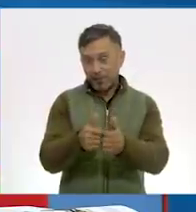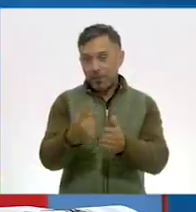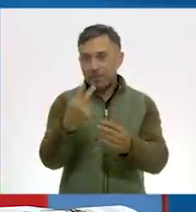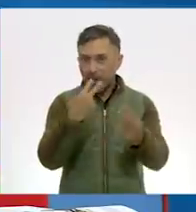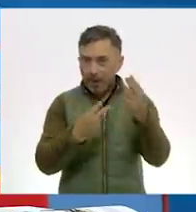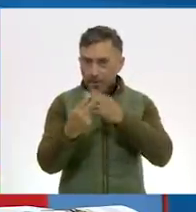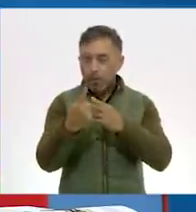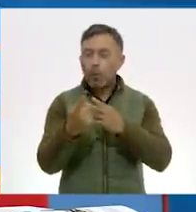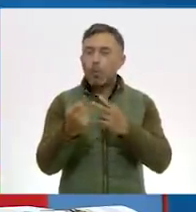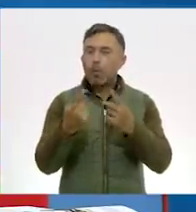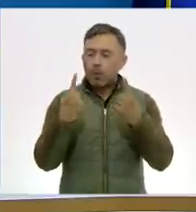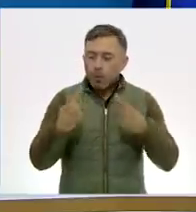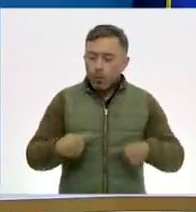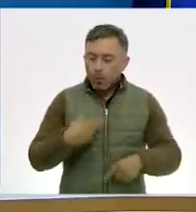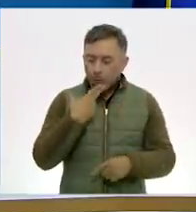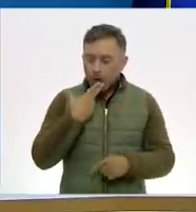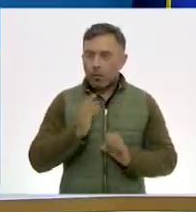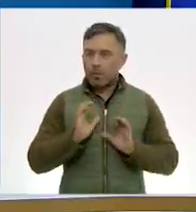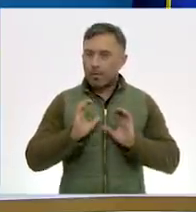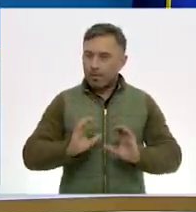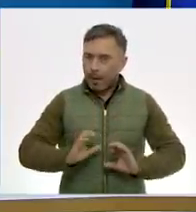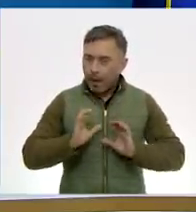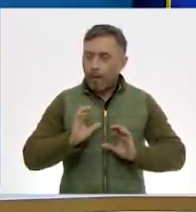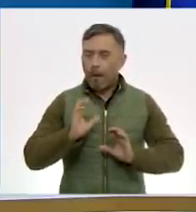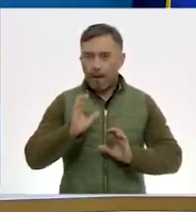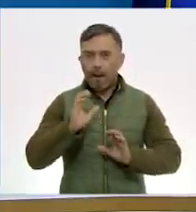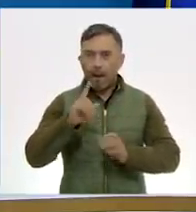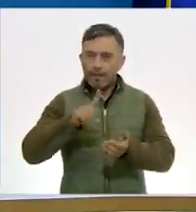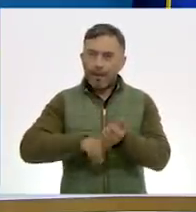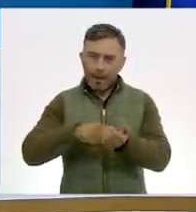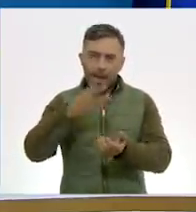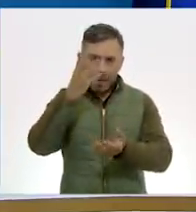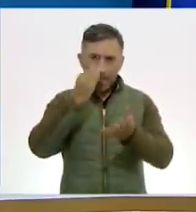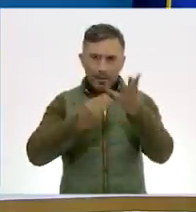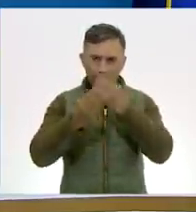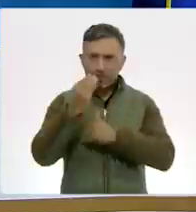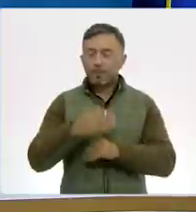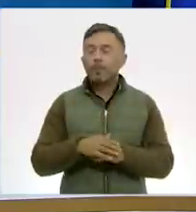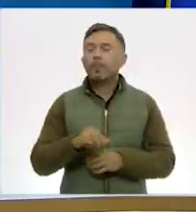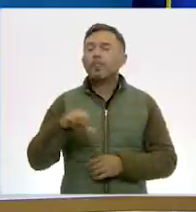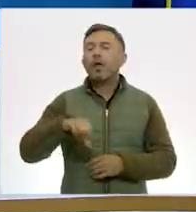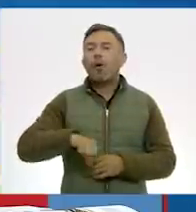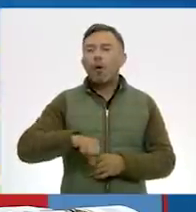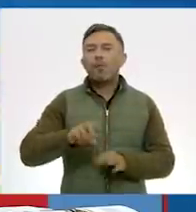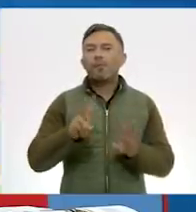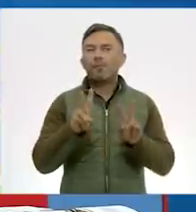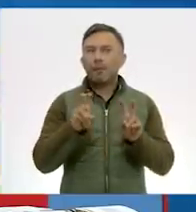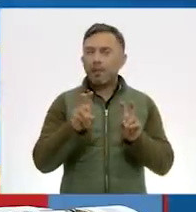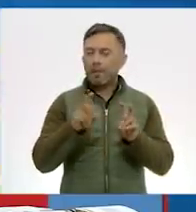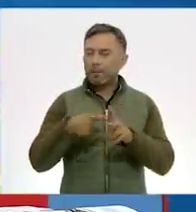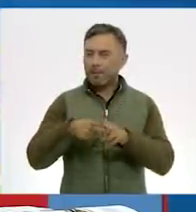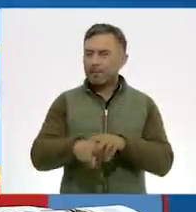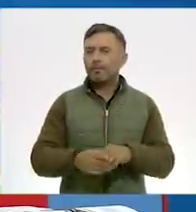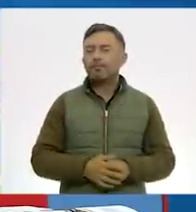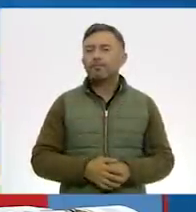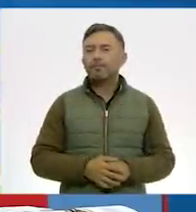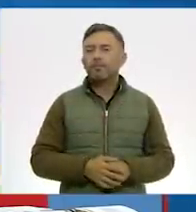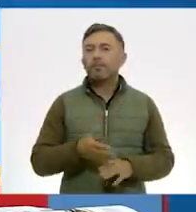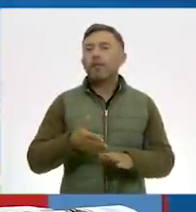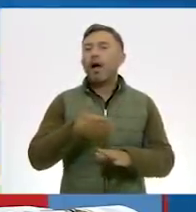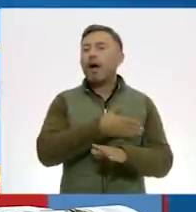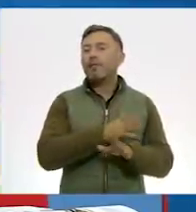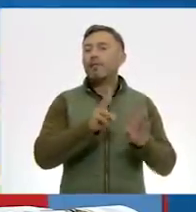aprendiendo. Así es. Bien, pues hoy vamos a iniciar con un tema nuevo, María. Estuvimos viendo el tema de guías